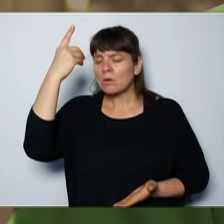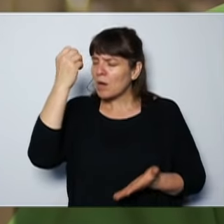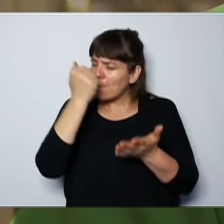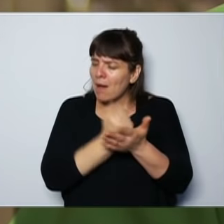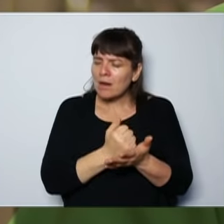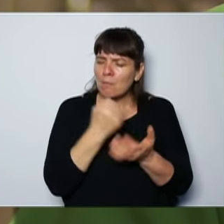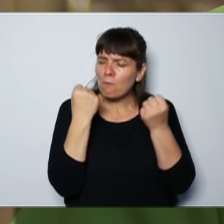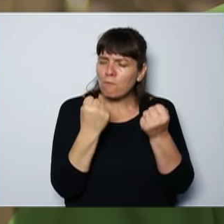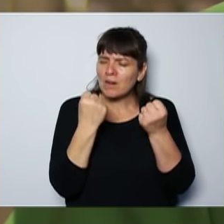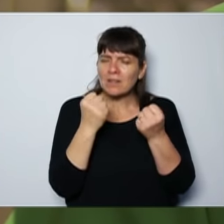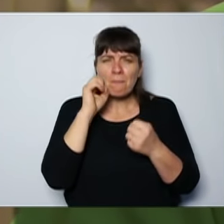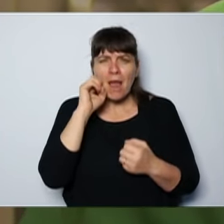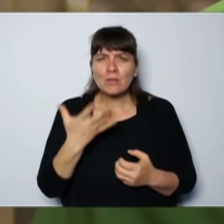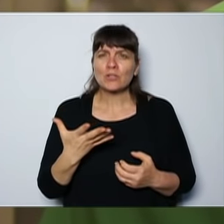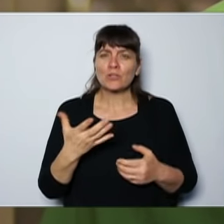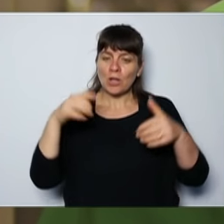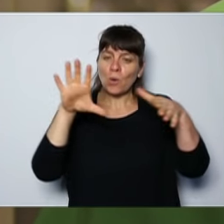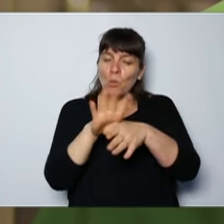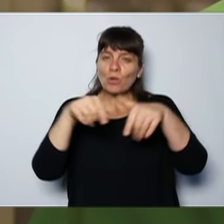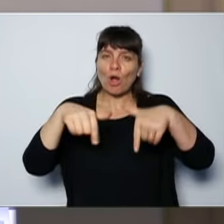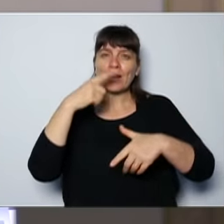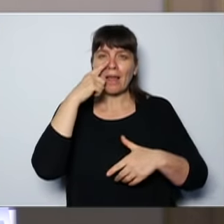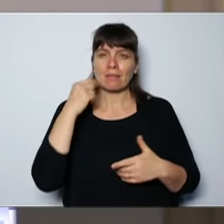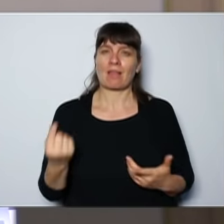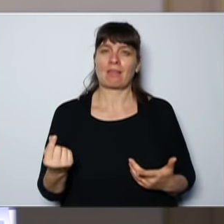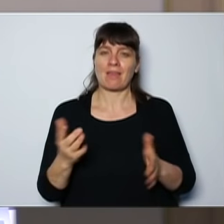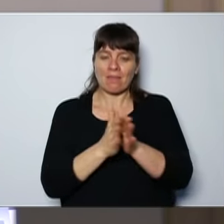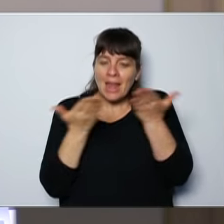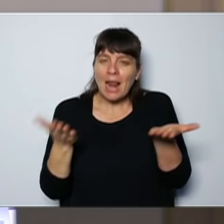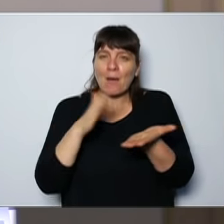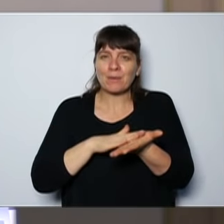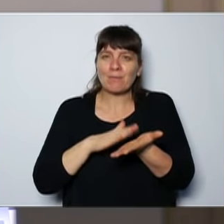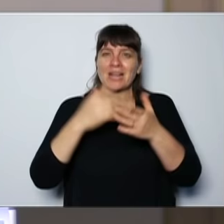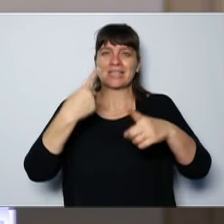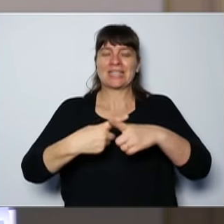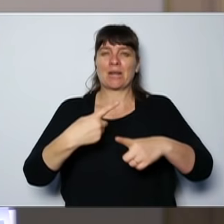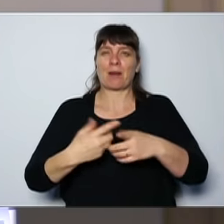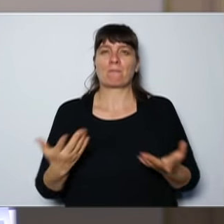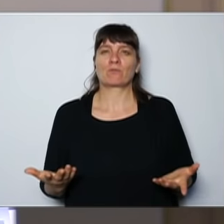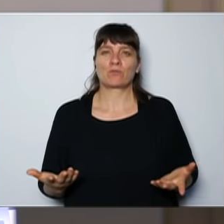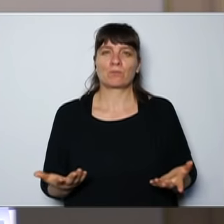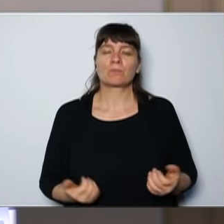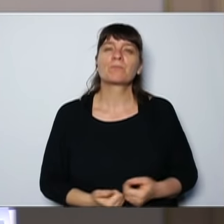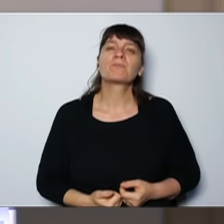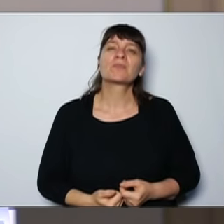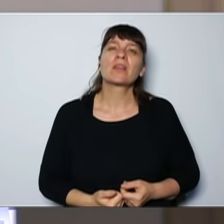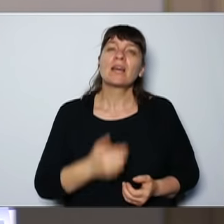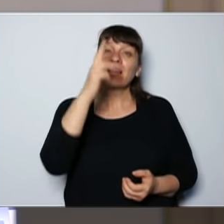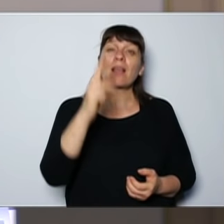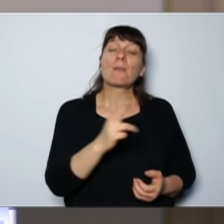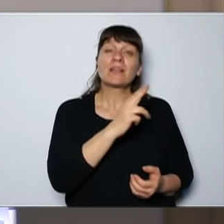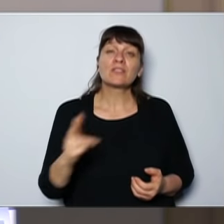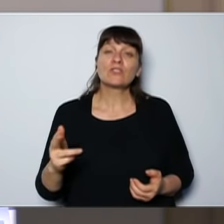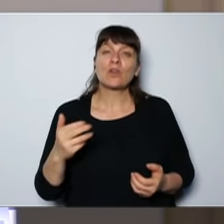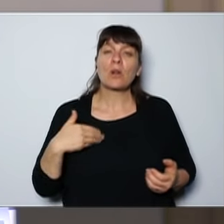Un signo realmente maravilloso que coincide con este día bíblico que estamos celebrando. Esta